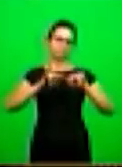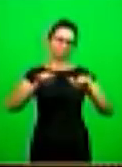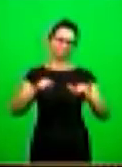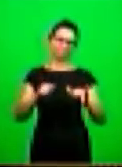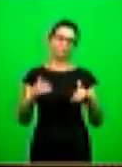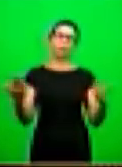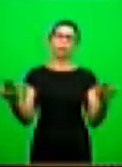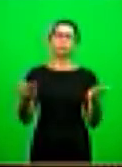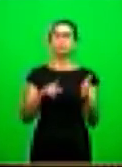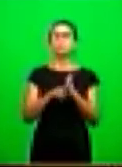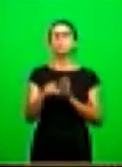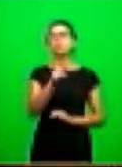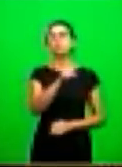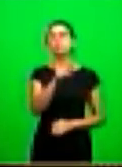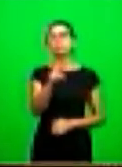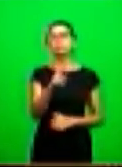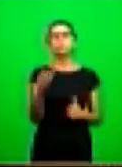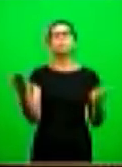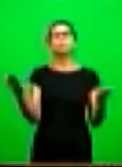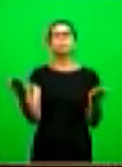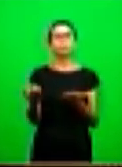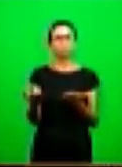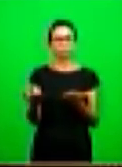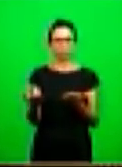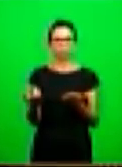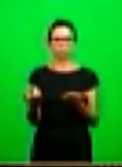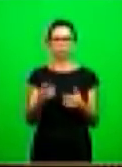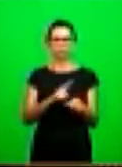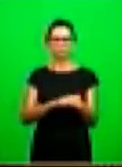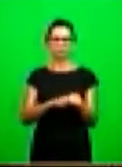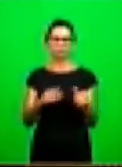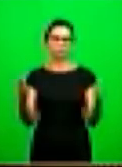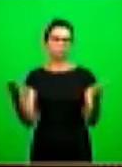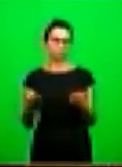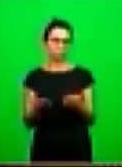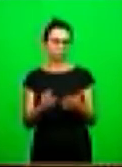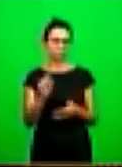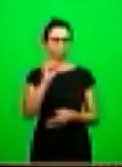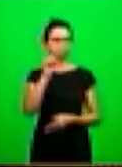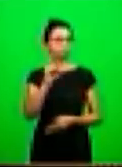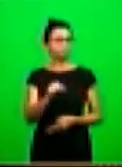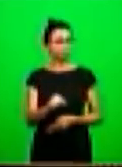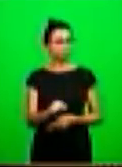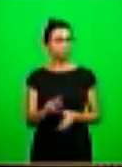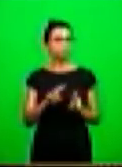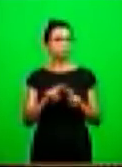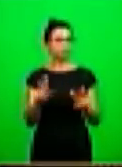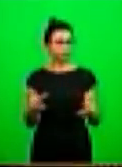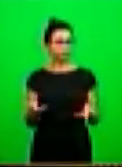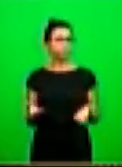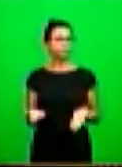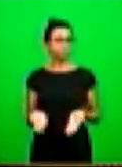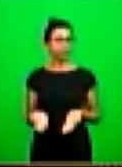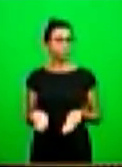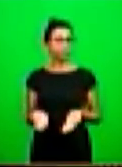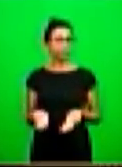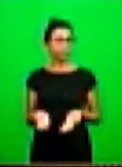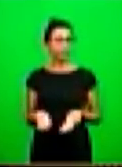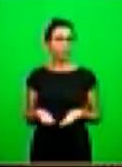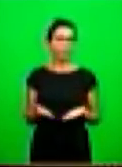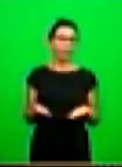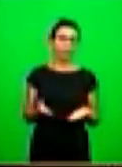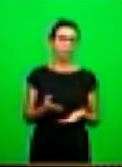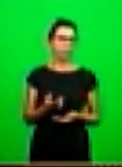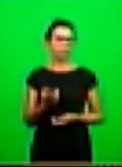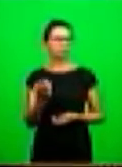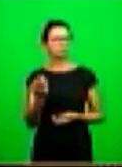hermanos, hoy, la pregunta es para los hermanos, vamos a ver nuestro tiempo. ¿Será que es diferente? ¿Será